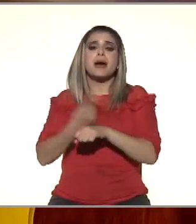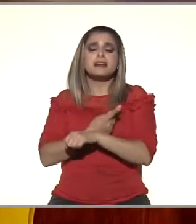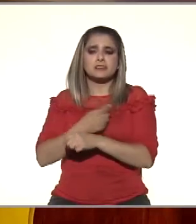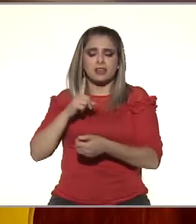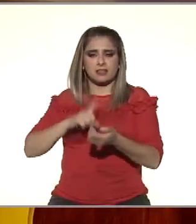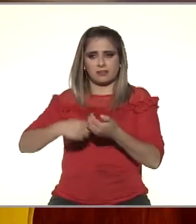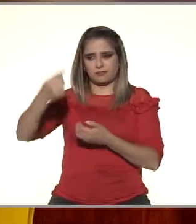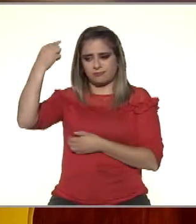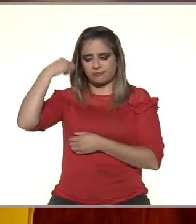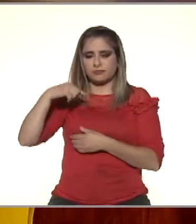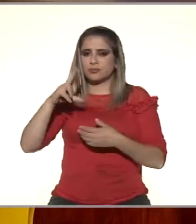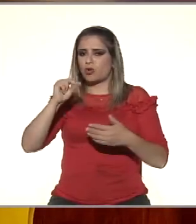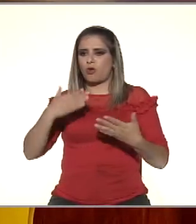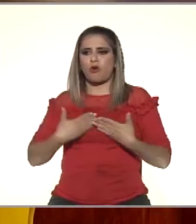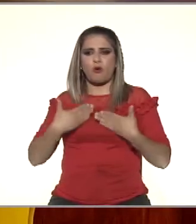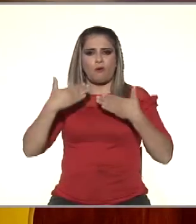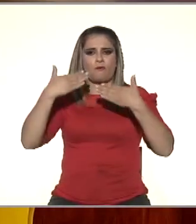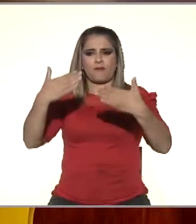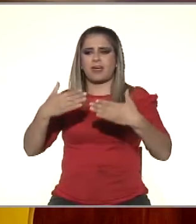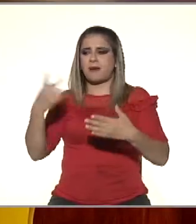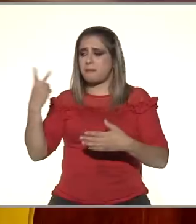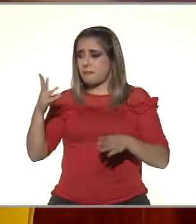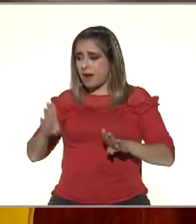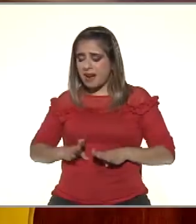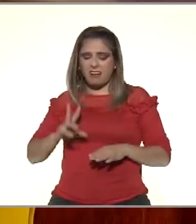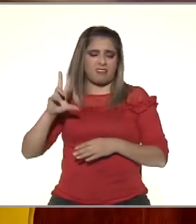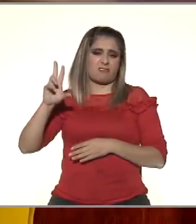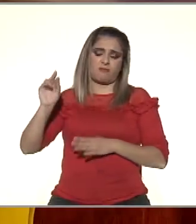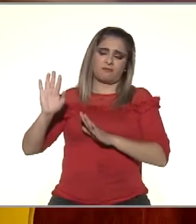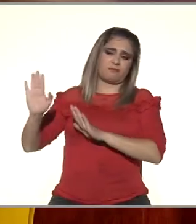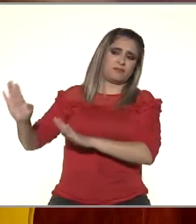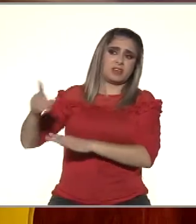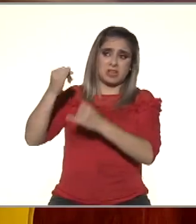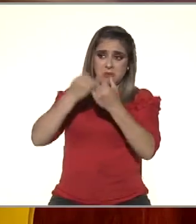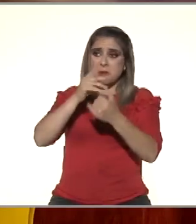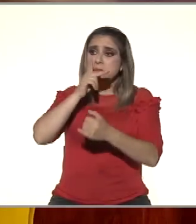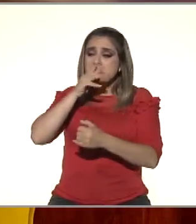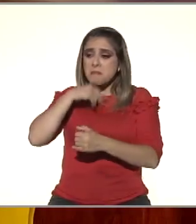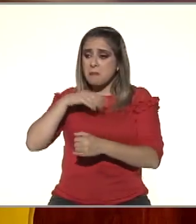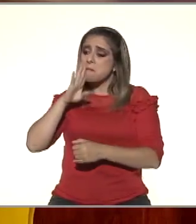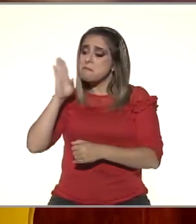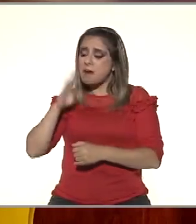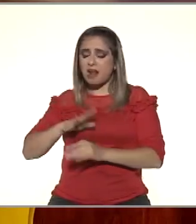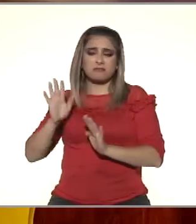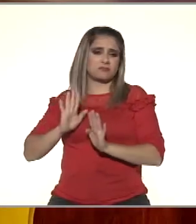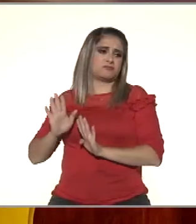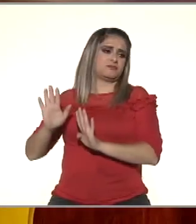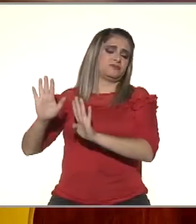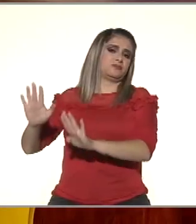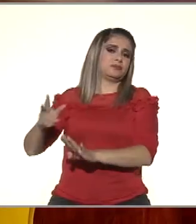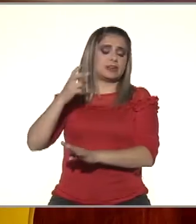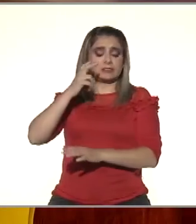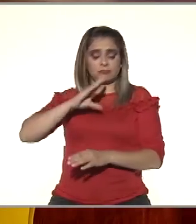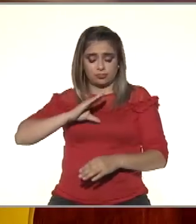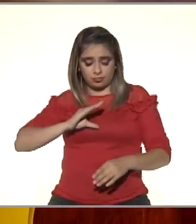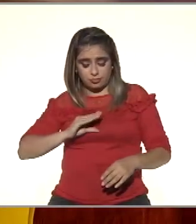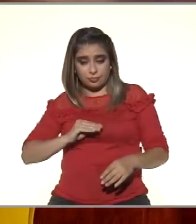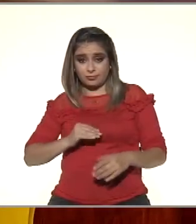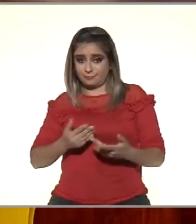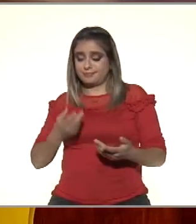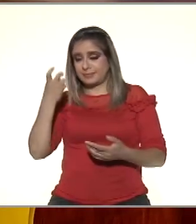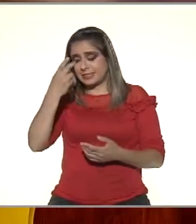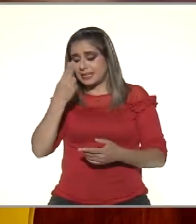de confianza en las relaciones de pareja, le va a costar mucho trabajo establecer una familia propia. Entonces, es un tema que hay que abrirlo, hay que